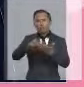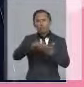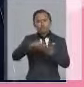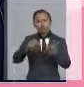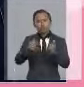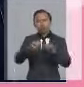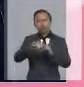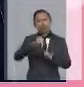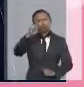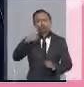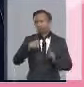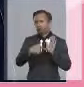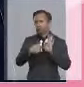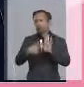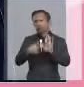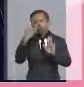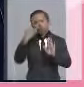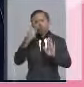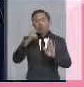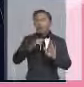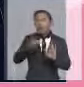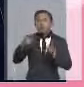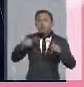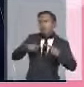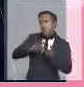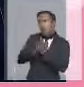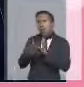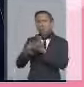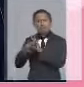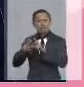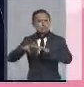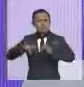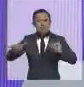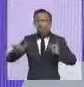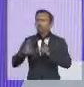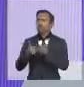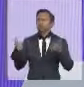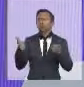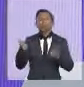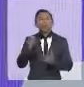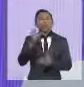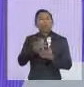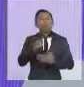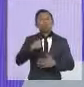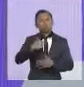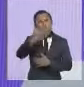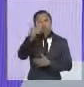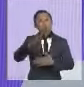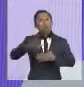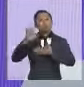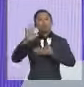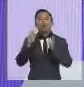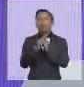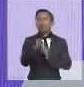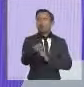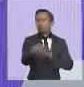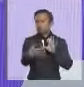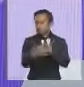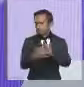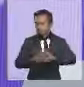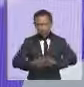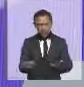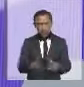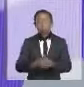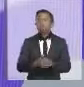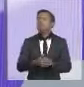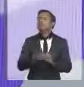componendas con ninguna persona, mi único compromiso es contigo. Candidato, lo ha dicho, ha sido secretario de Relaciones Exteriores, de Hacienda en